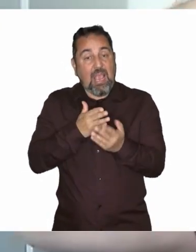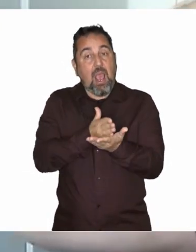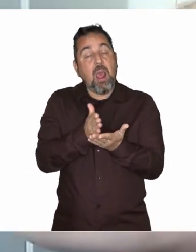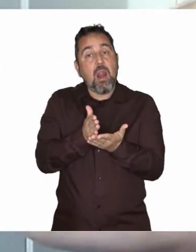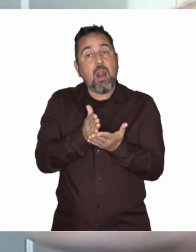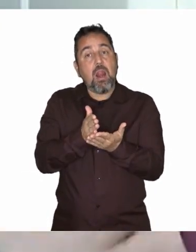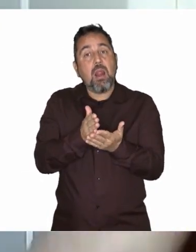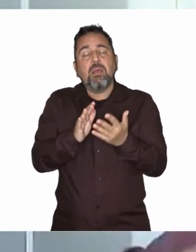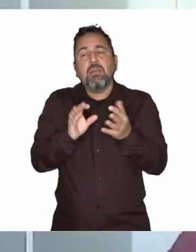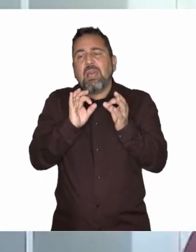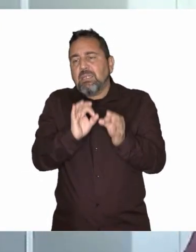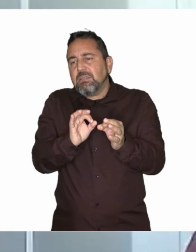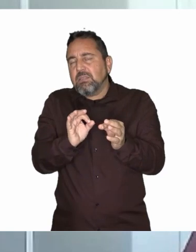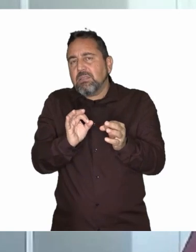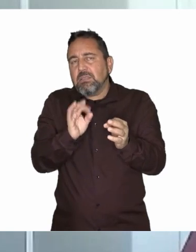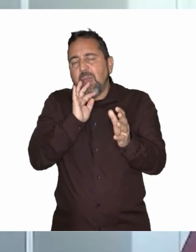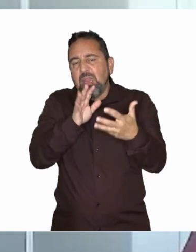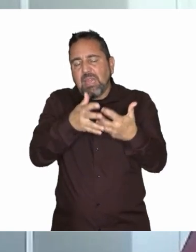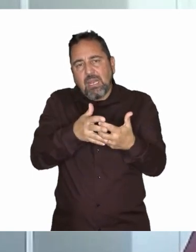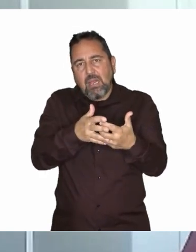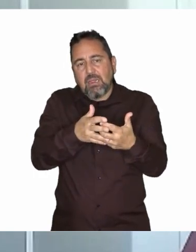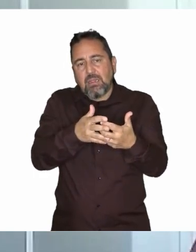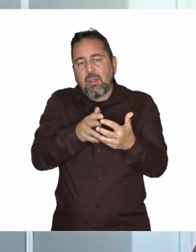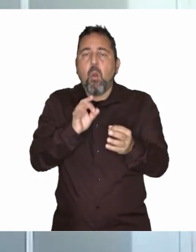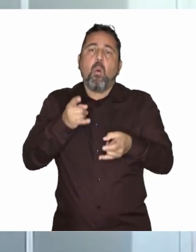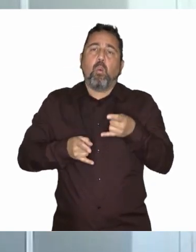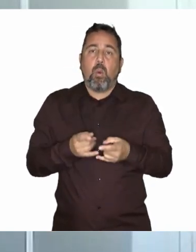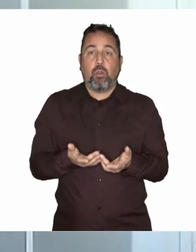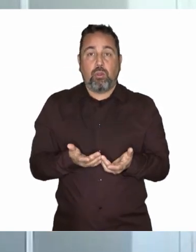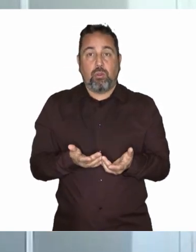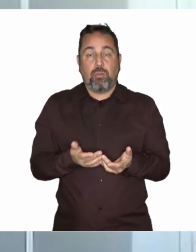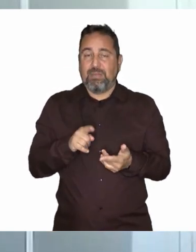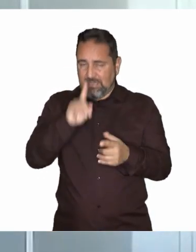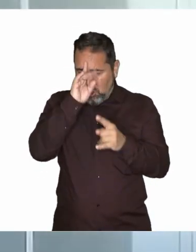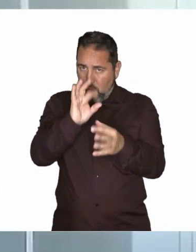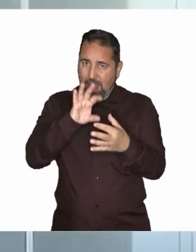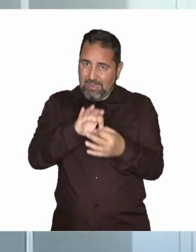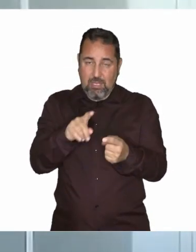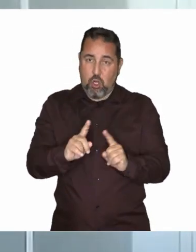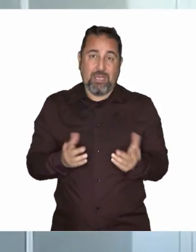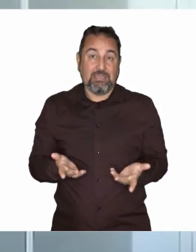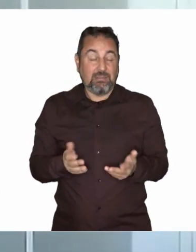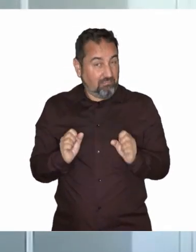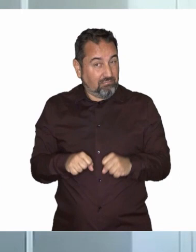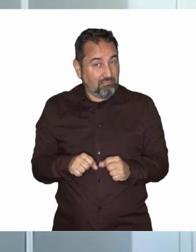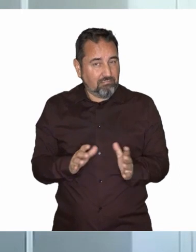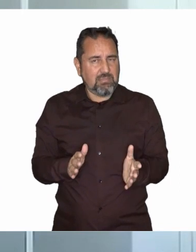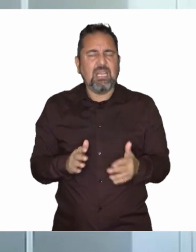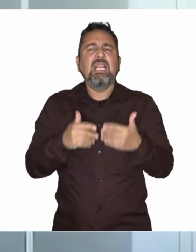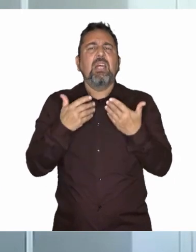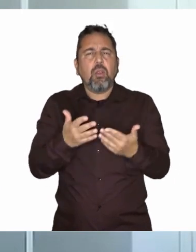canal sea internet y un robot. ¿Sí? Esto no es coherente.